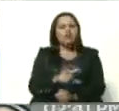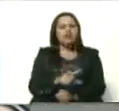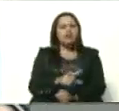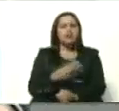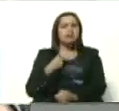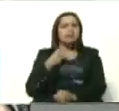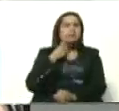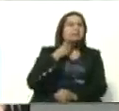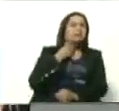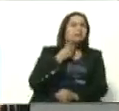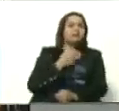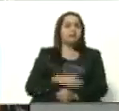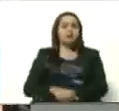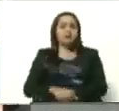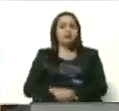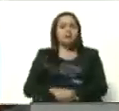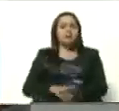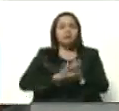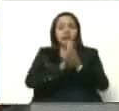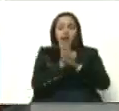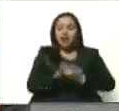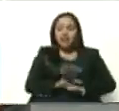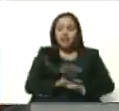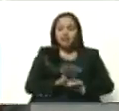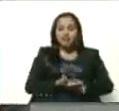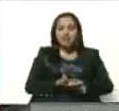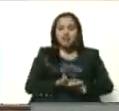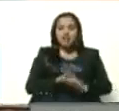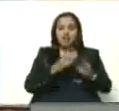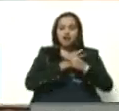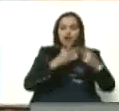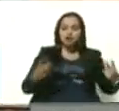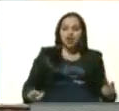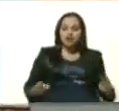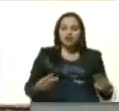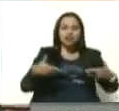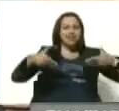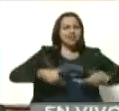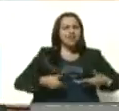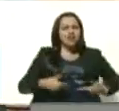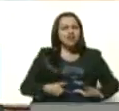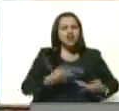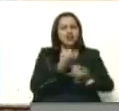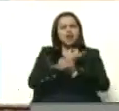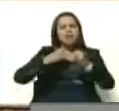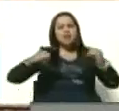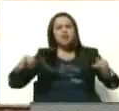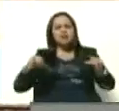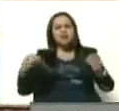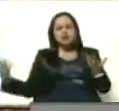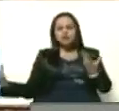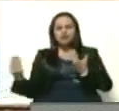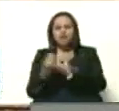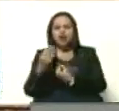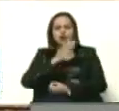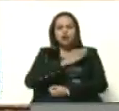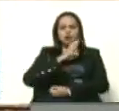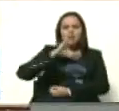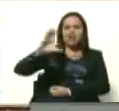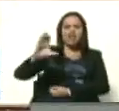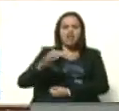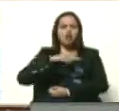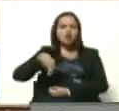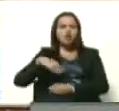de doblegar nuestra indeclinable voluntad de lucha, de independencia, de apego a nuestra soberanía, a